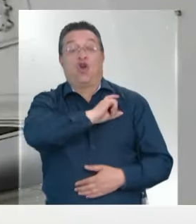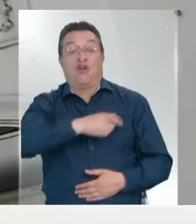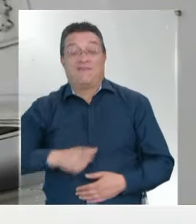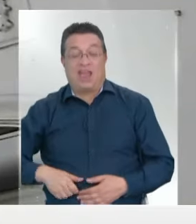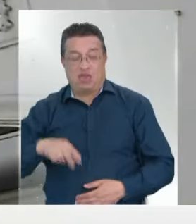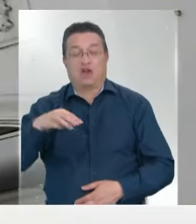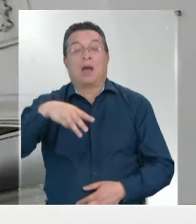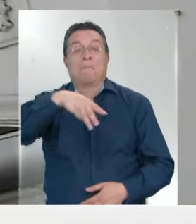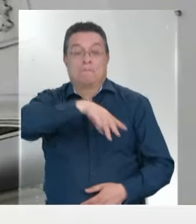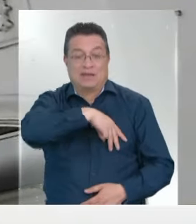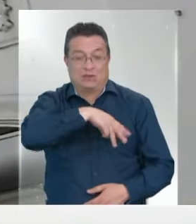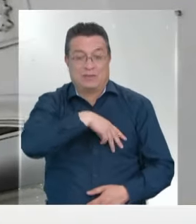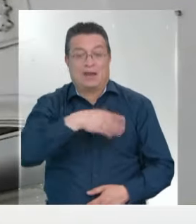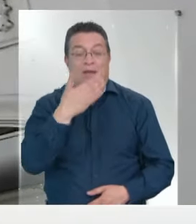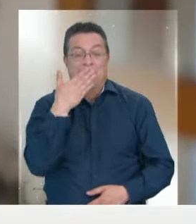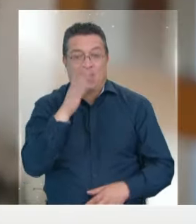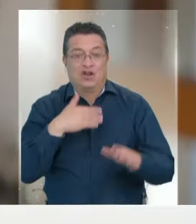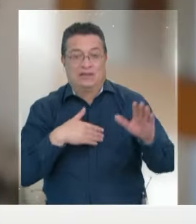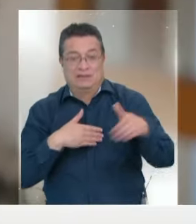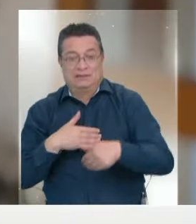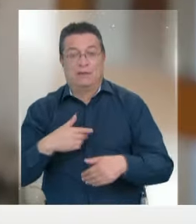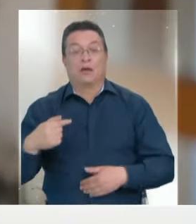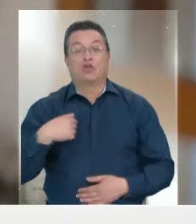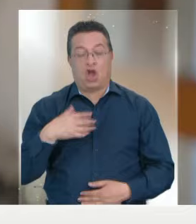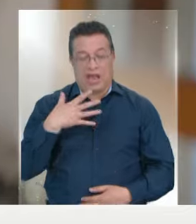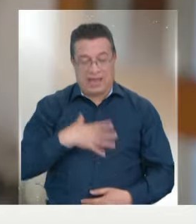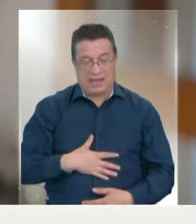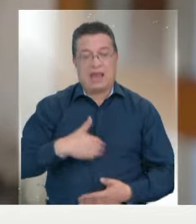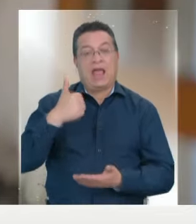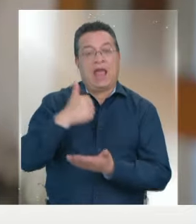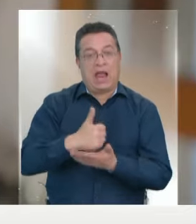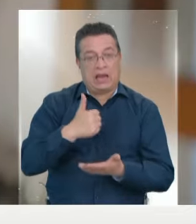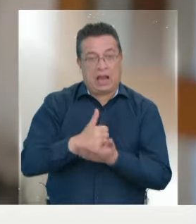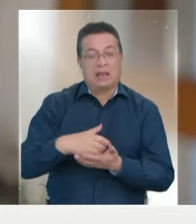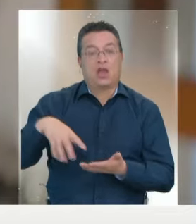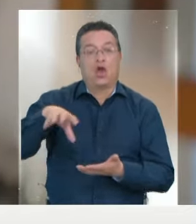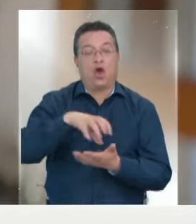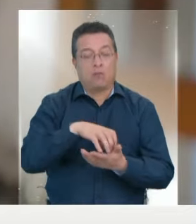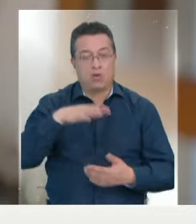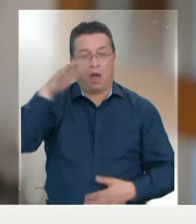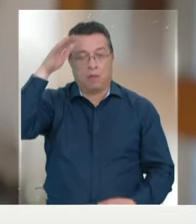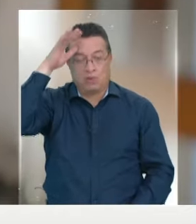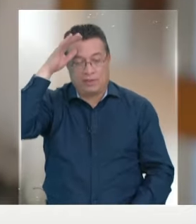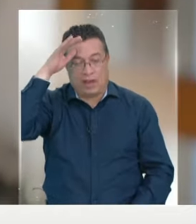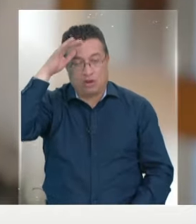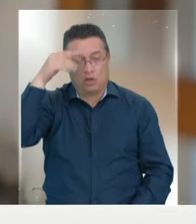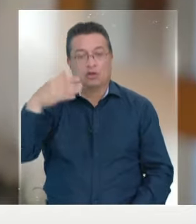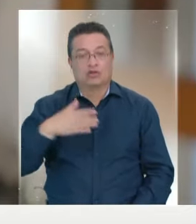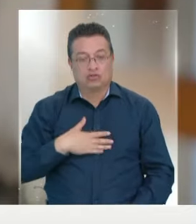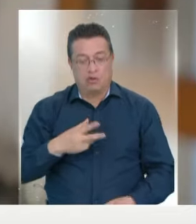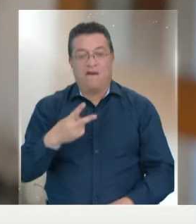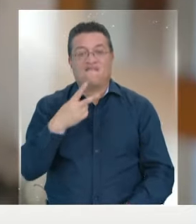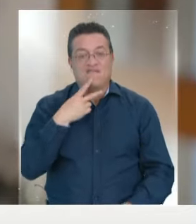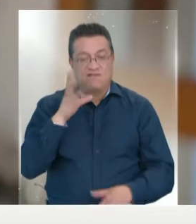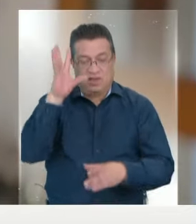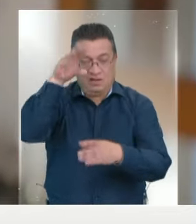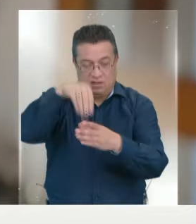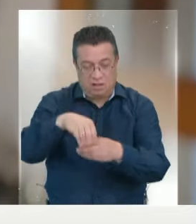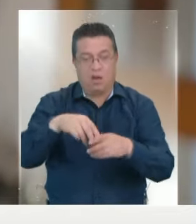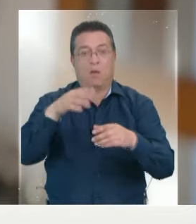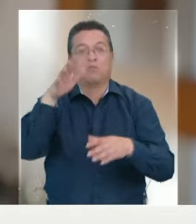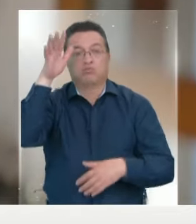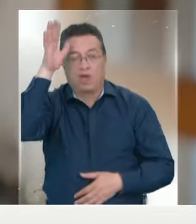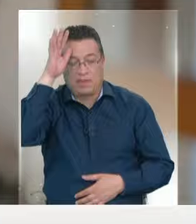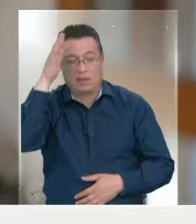la región metropolitana, pero... Yo quiero ser alcaldesa de la comuna de Puente Alto. Voy a vivir en Puente Alto